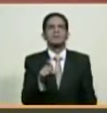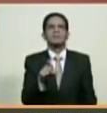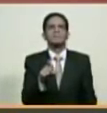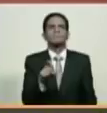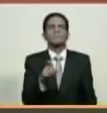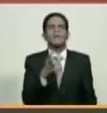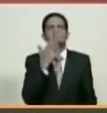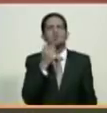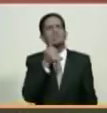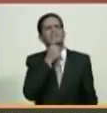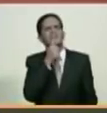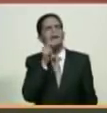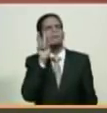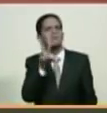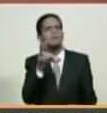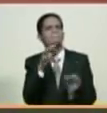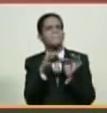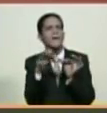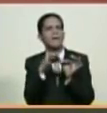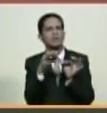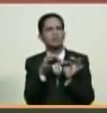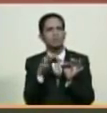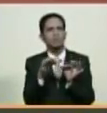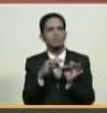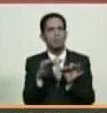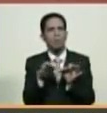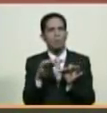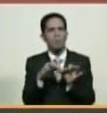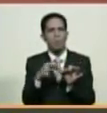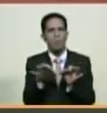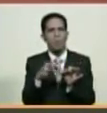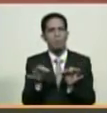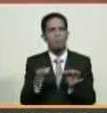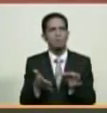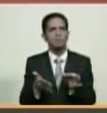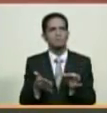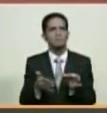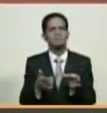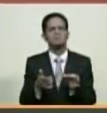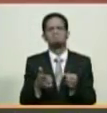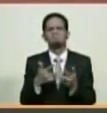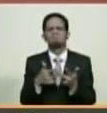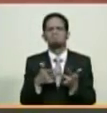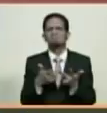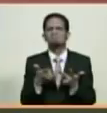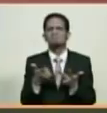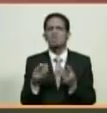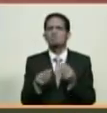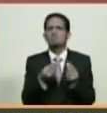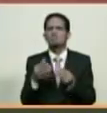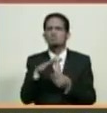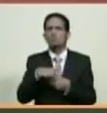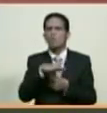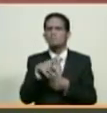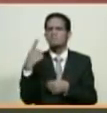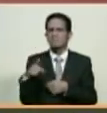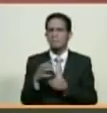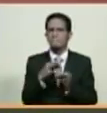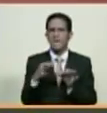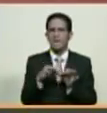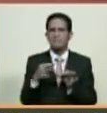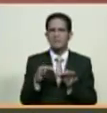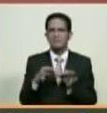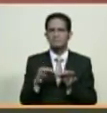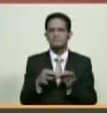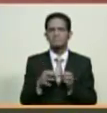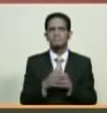¿quién ha visto un Petro? Sí. ¿Y en qué está basado el dólar? ¿Cuál es el sustento de la riqueza del dólar? ¿Dónde está? Si la Reserva Federal